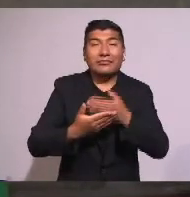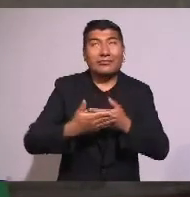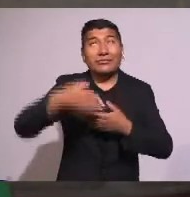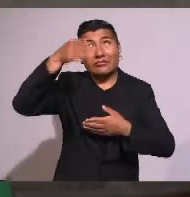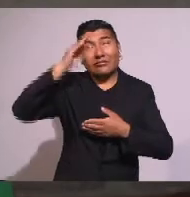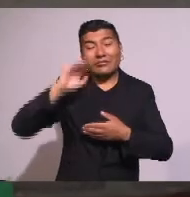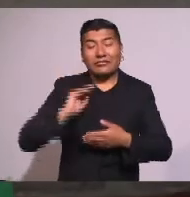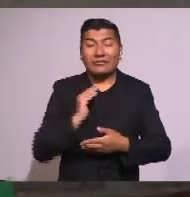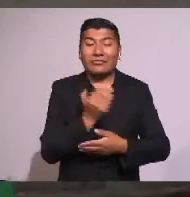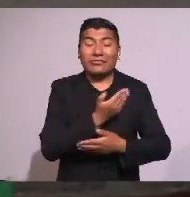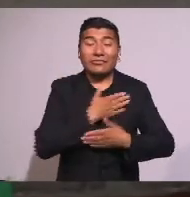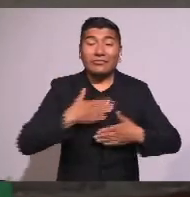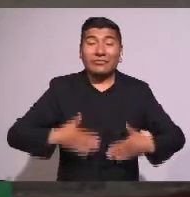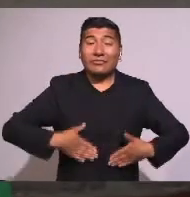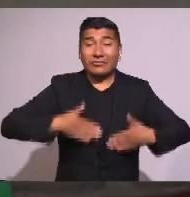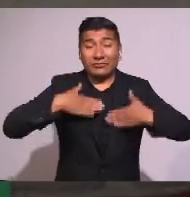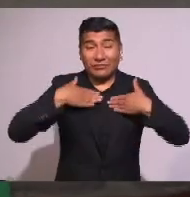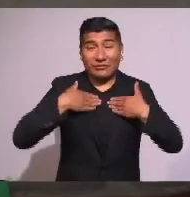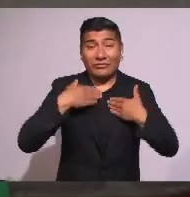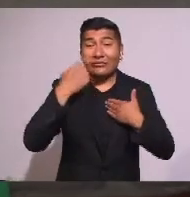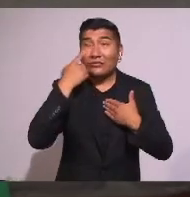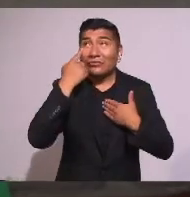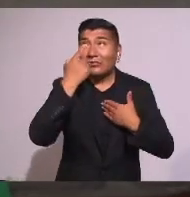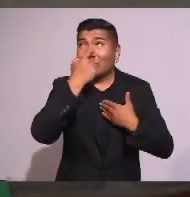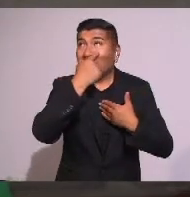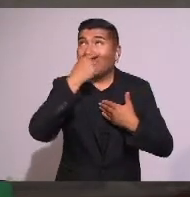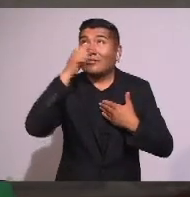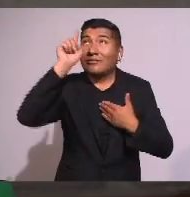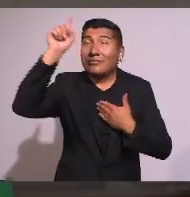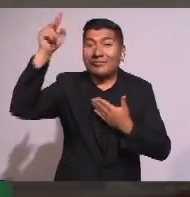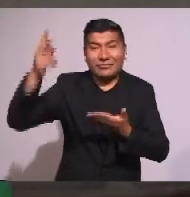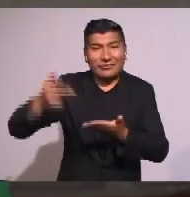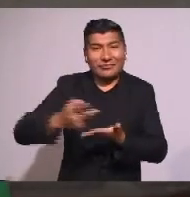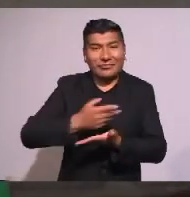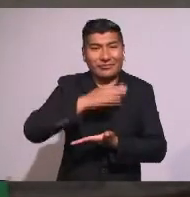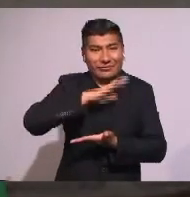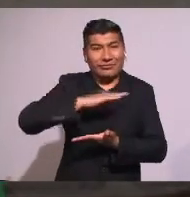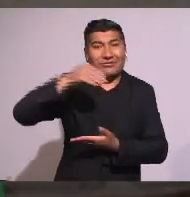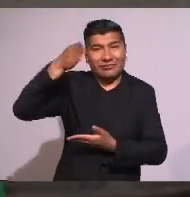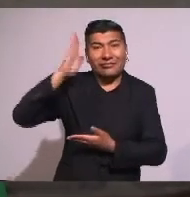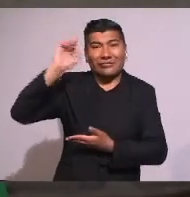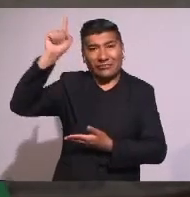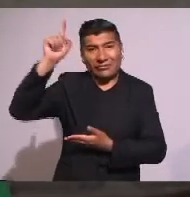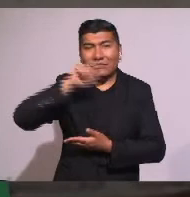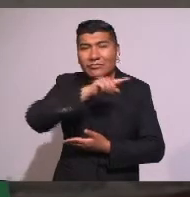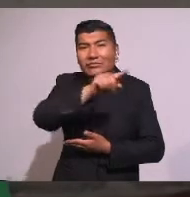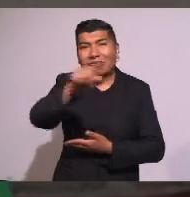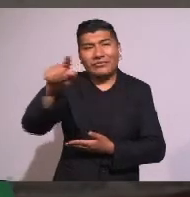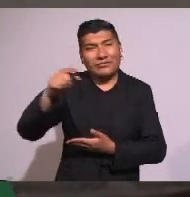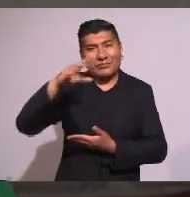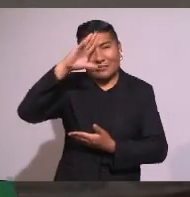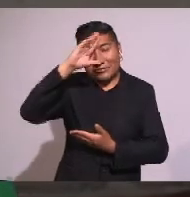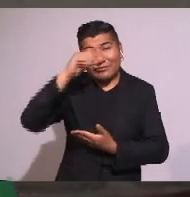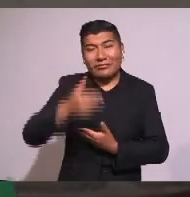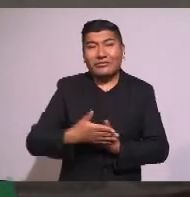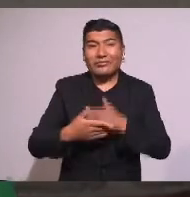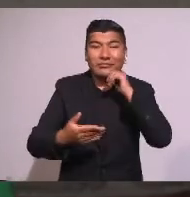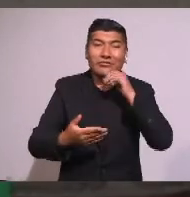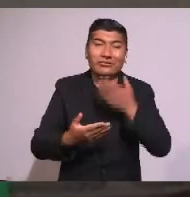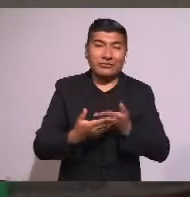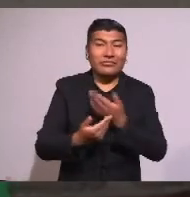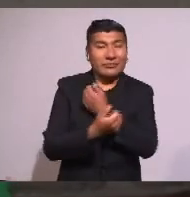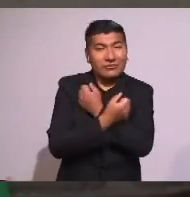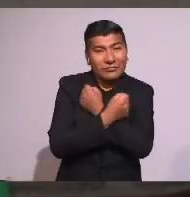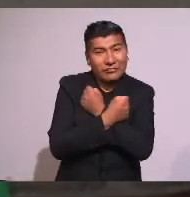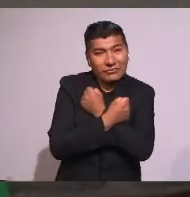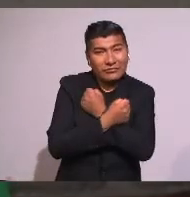vidas, porque a los ojos del Cordero de Dios todos somos sus hijos queridos y por lo